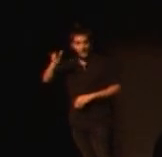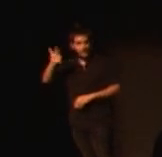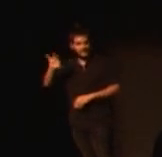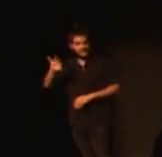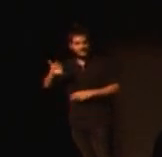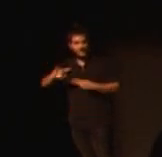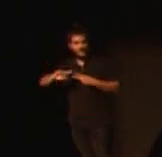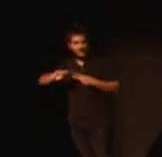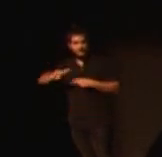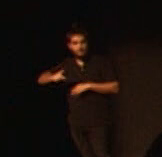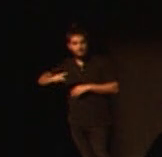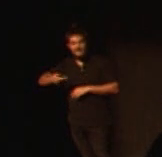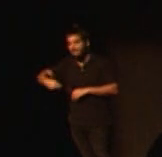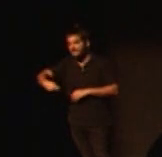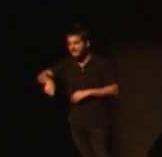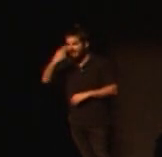ONCE.